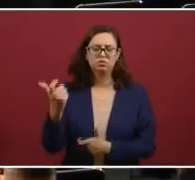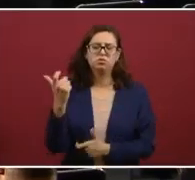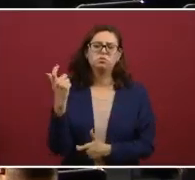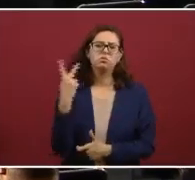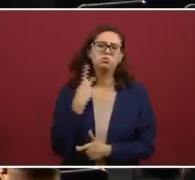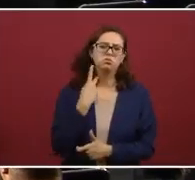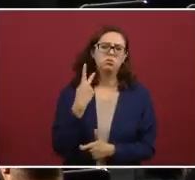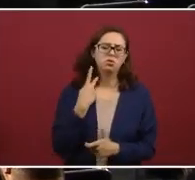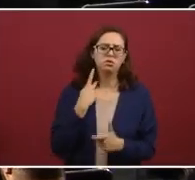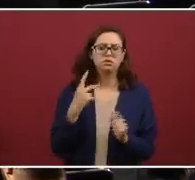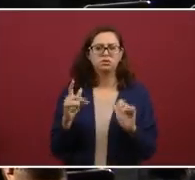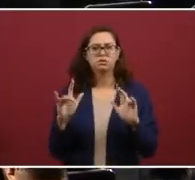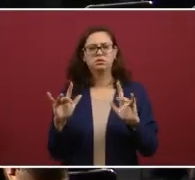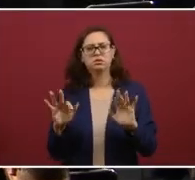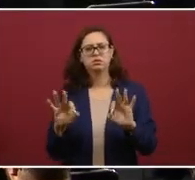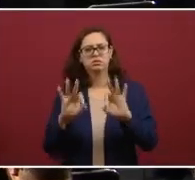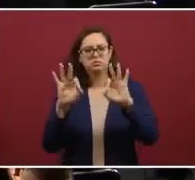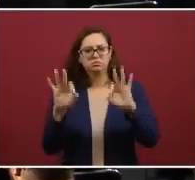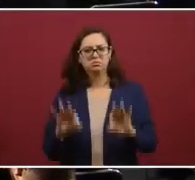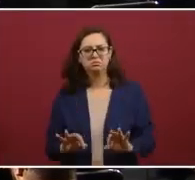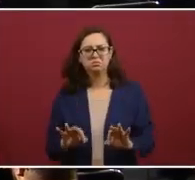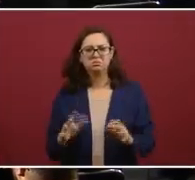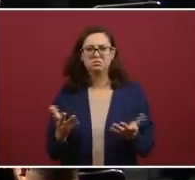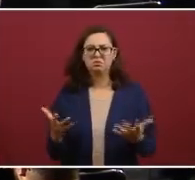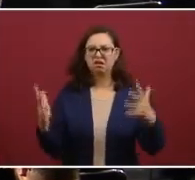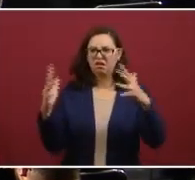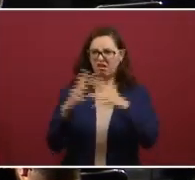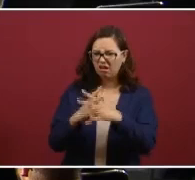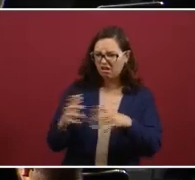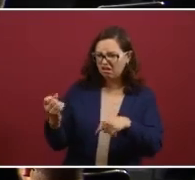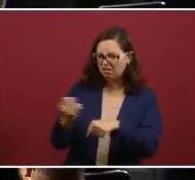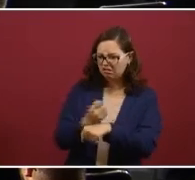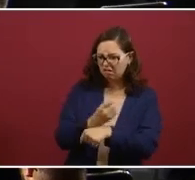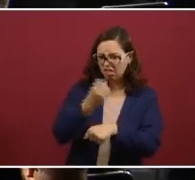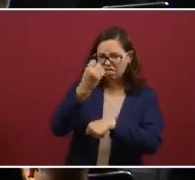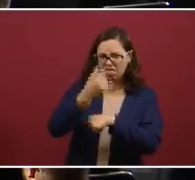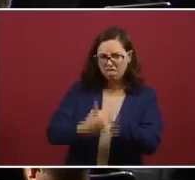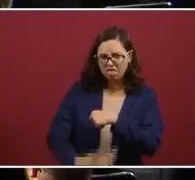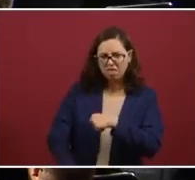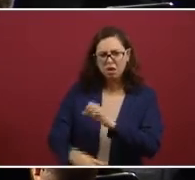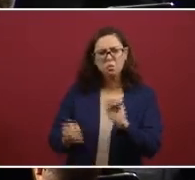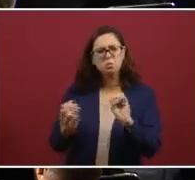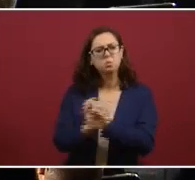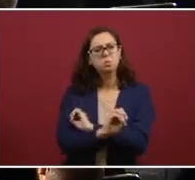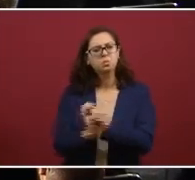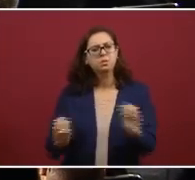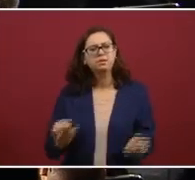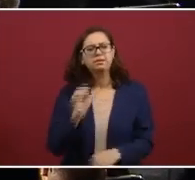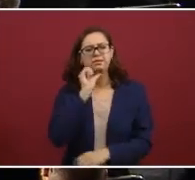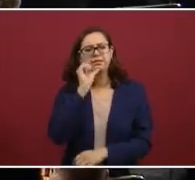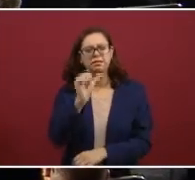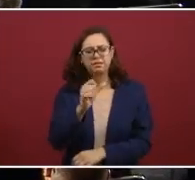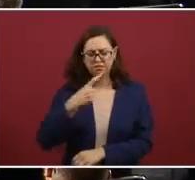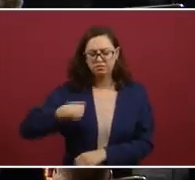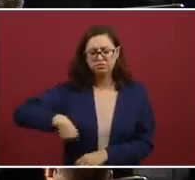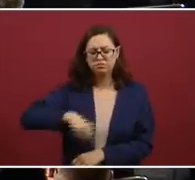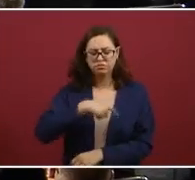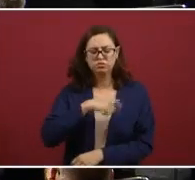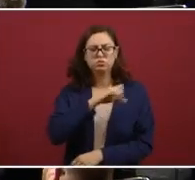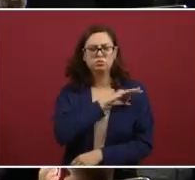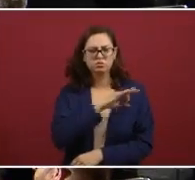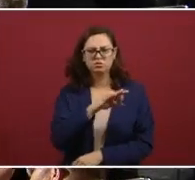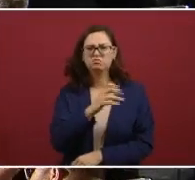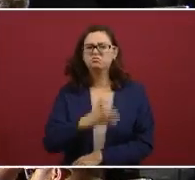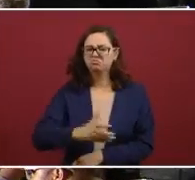hemos derramado ni una sola gota de sangre. Esto es parte de lo que somos capaces, de lo que podemos hacer cuando